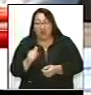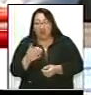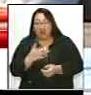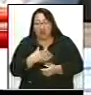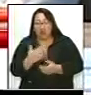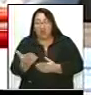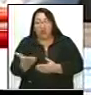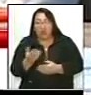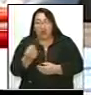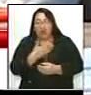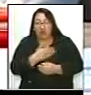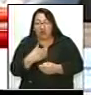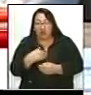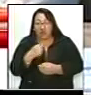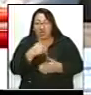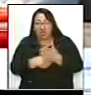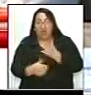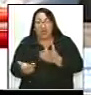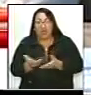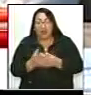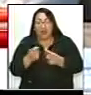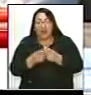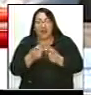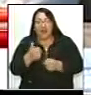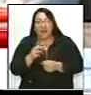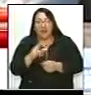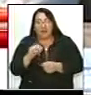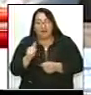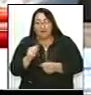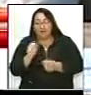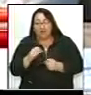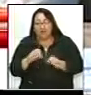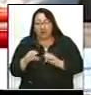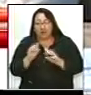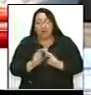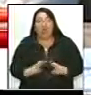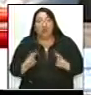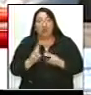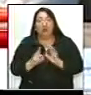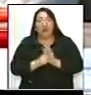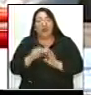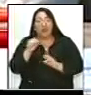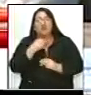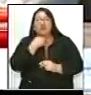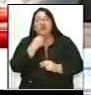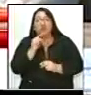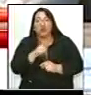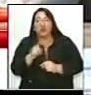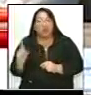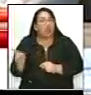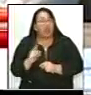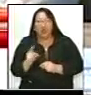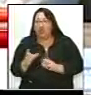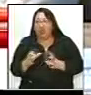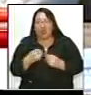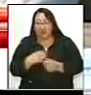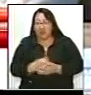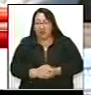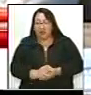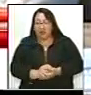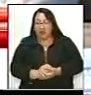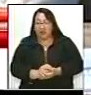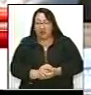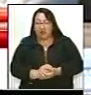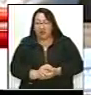recibí como presidenta cartas del congresista Arana casualmente haciendo valer su derecho como portavoz porque a ustedes no los reconocía.